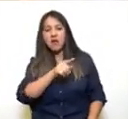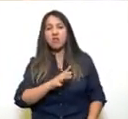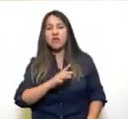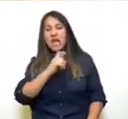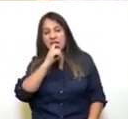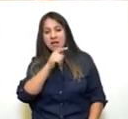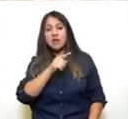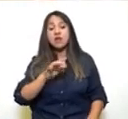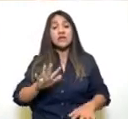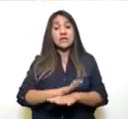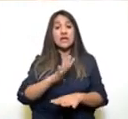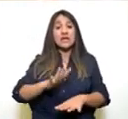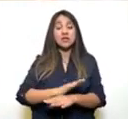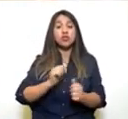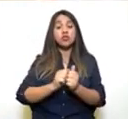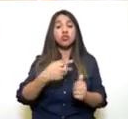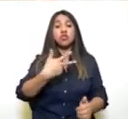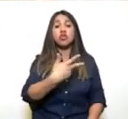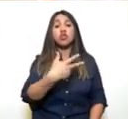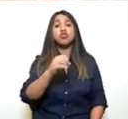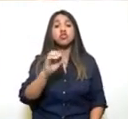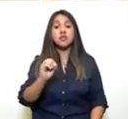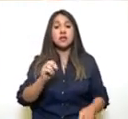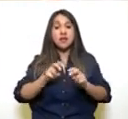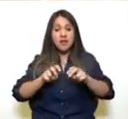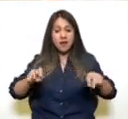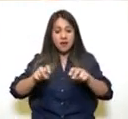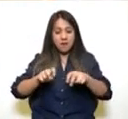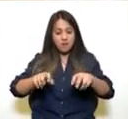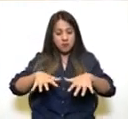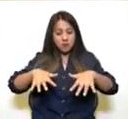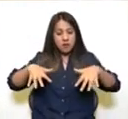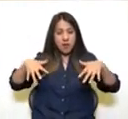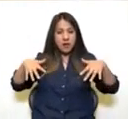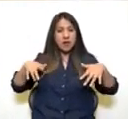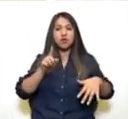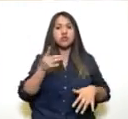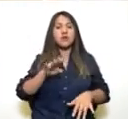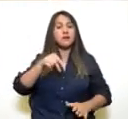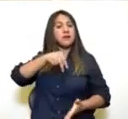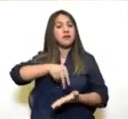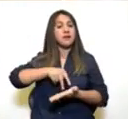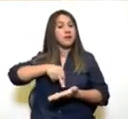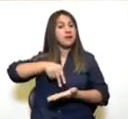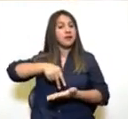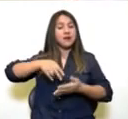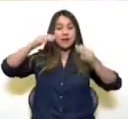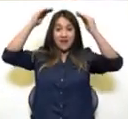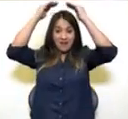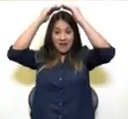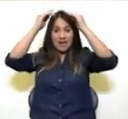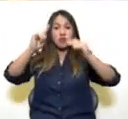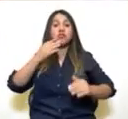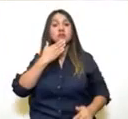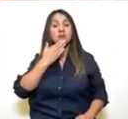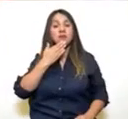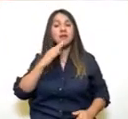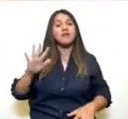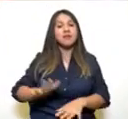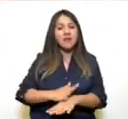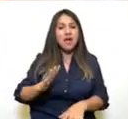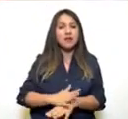con 800 butacas no solamente el ballet sino que el teatro la